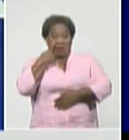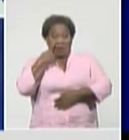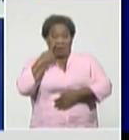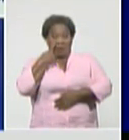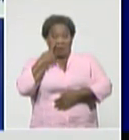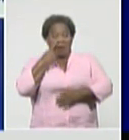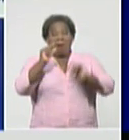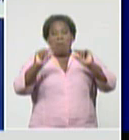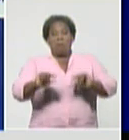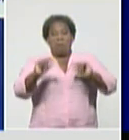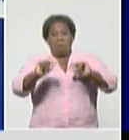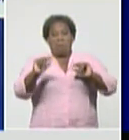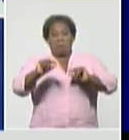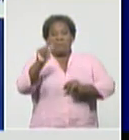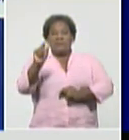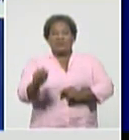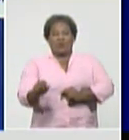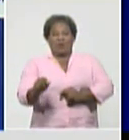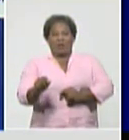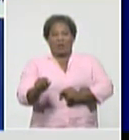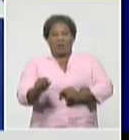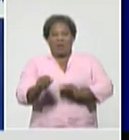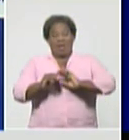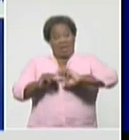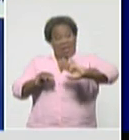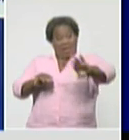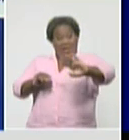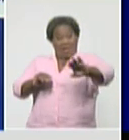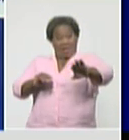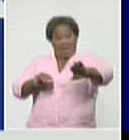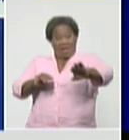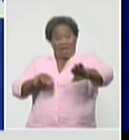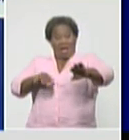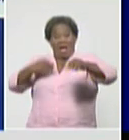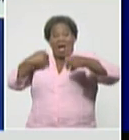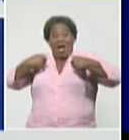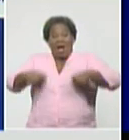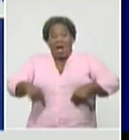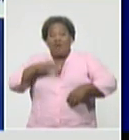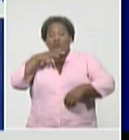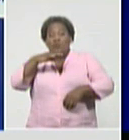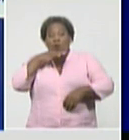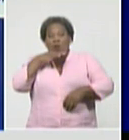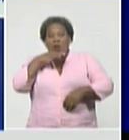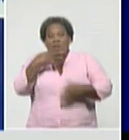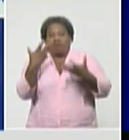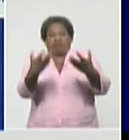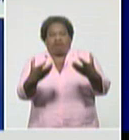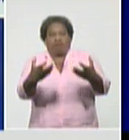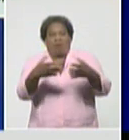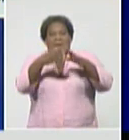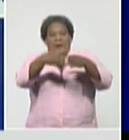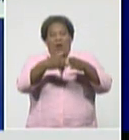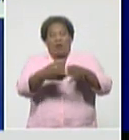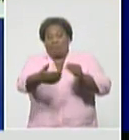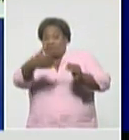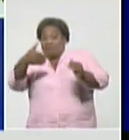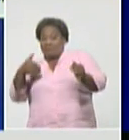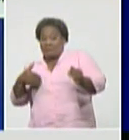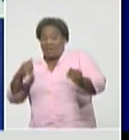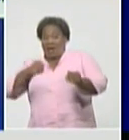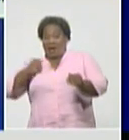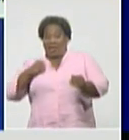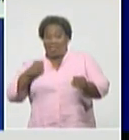pocos pasajeros, prácticamente no se ven. Yo traté y no logré verlo de cerca, pues hay una medida en